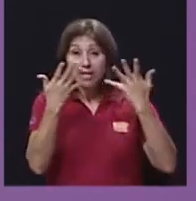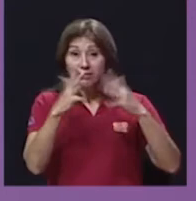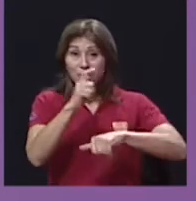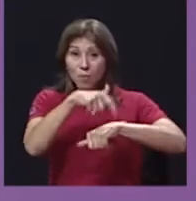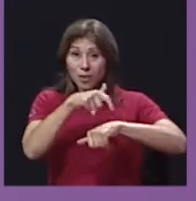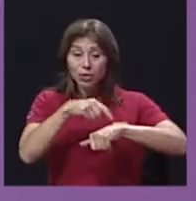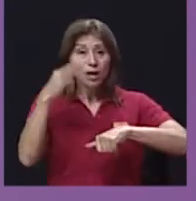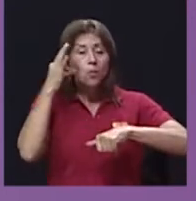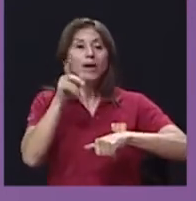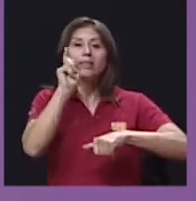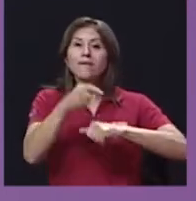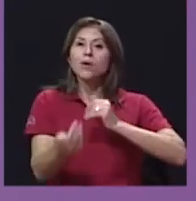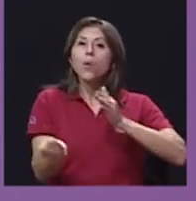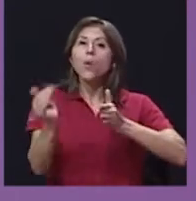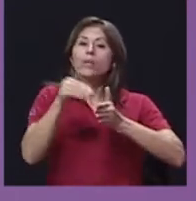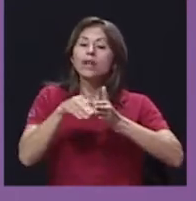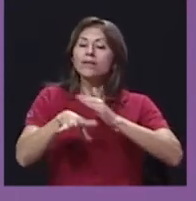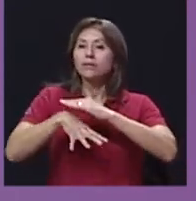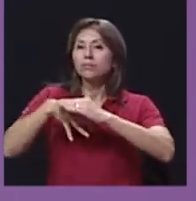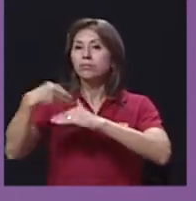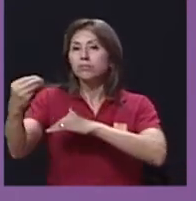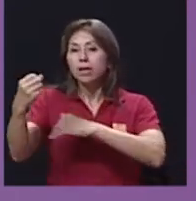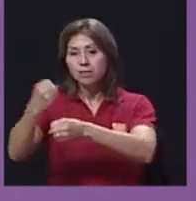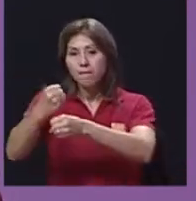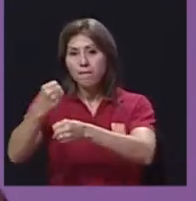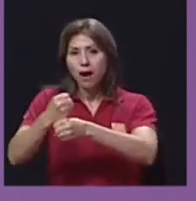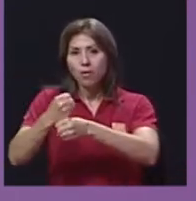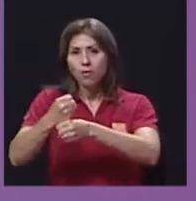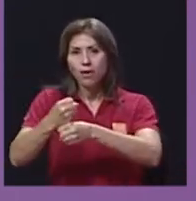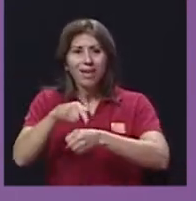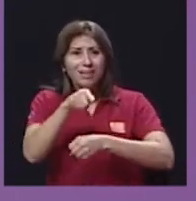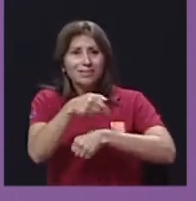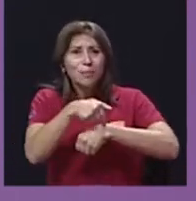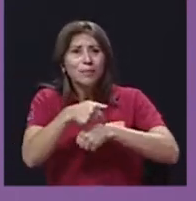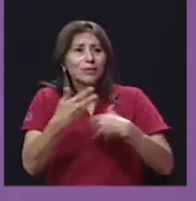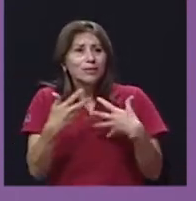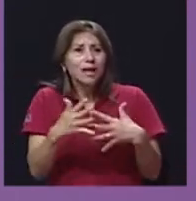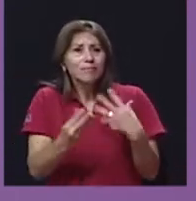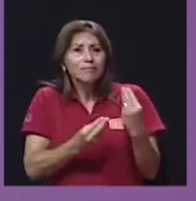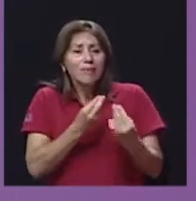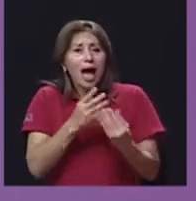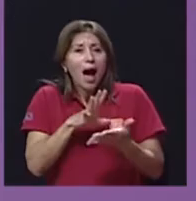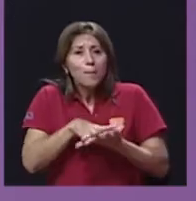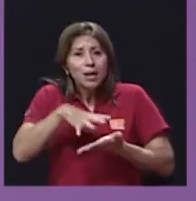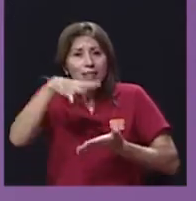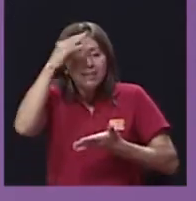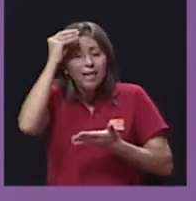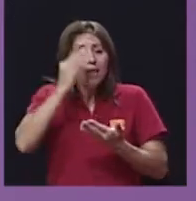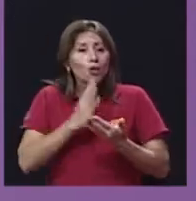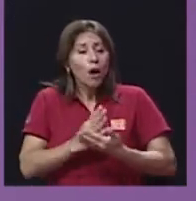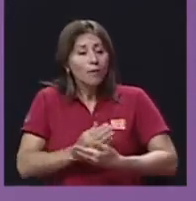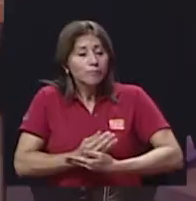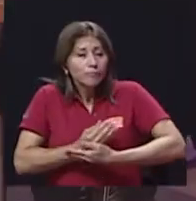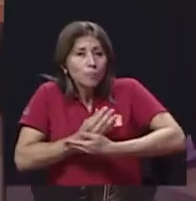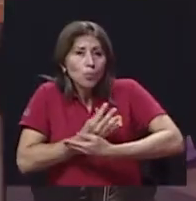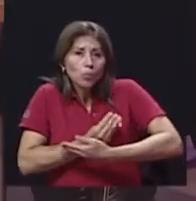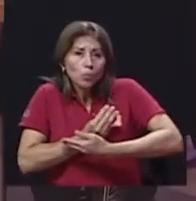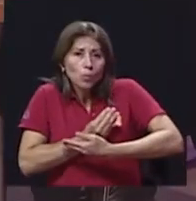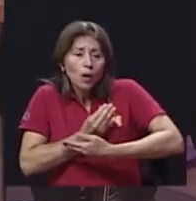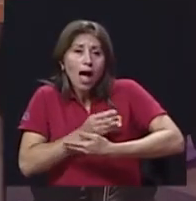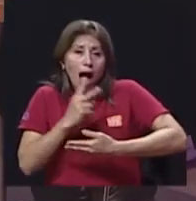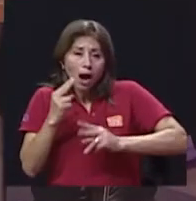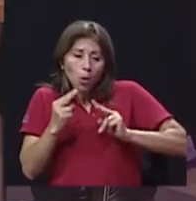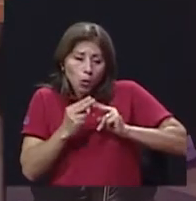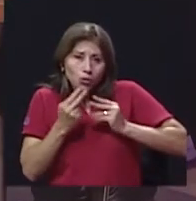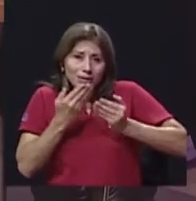tiene que reincorporar trabajo los tres meses prácticamente está aprendiendo a dar de mamar está aprendiendo a conocer a ese hijo hasta